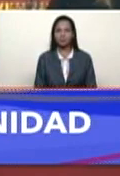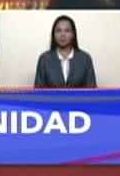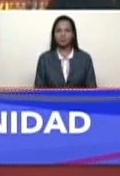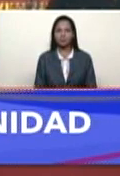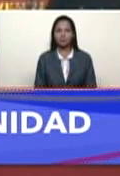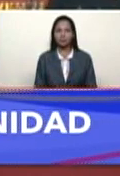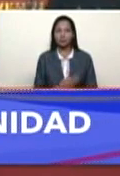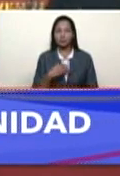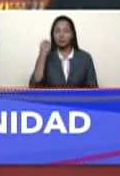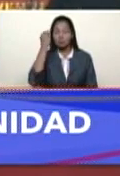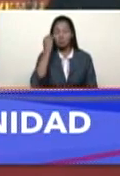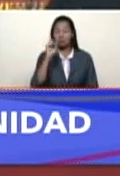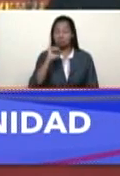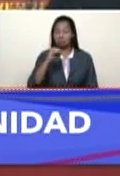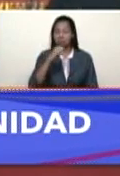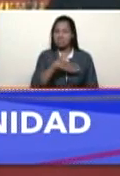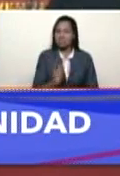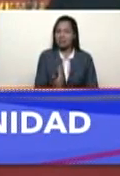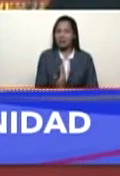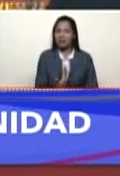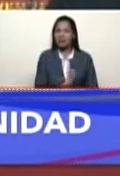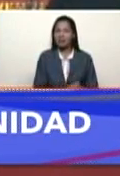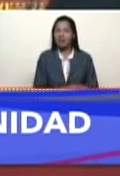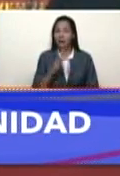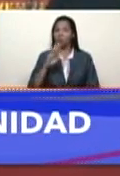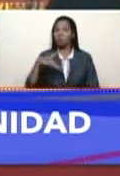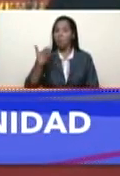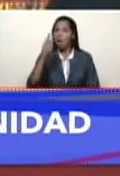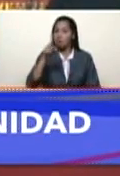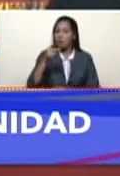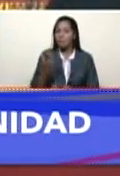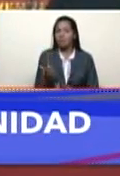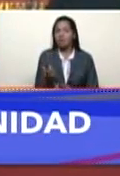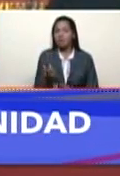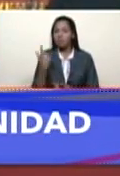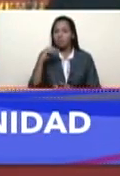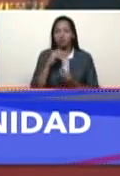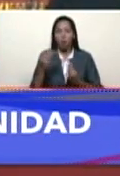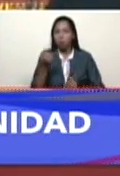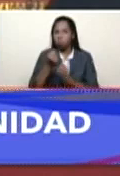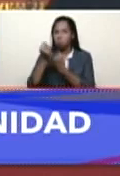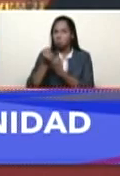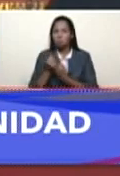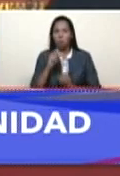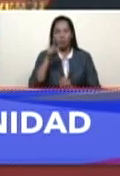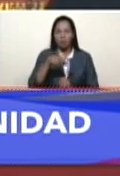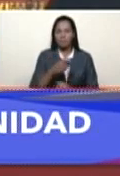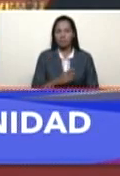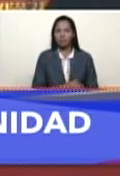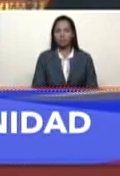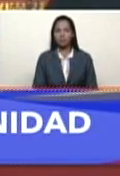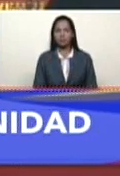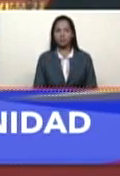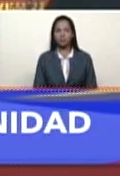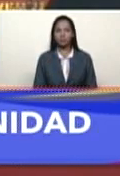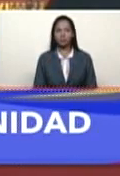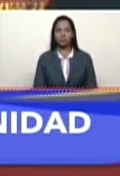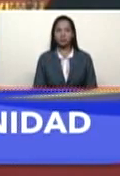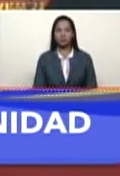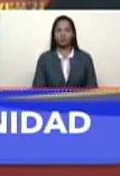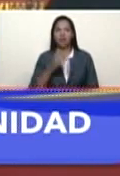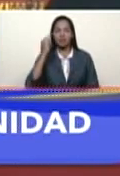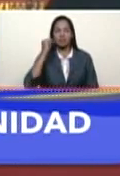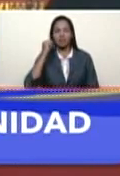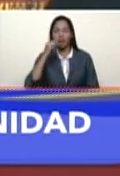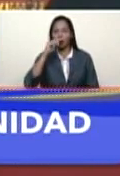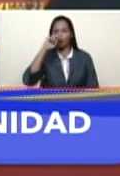Yo creo que él quiere. Y él puede. Y tiene todo el apoyo de este negro cimarrón